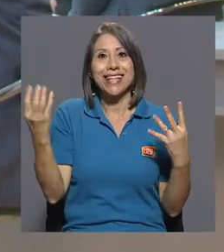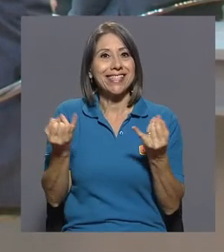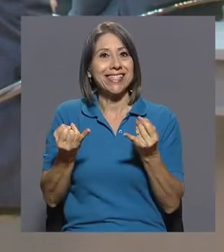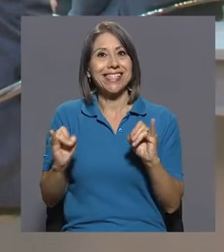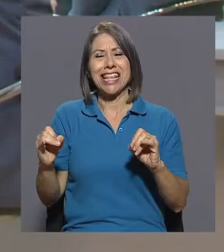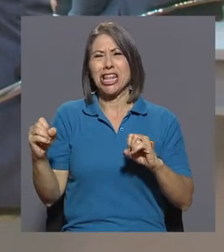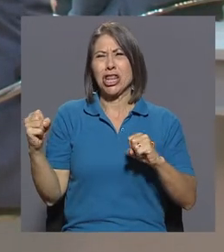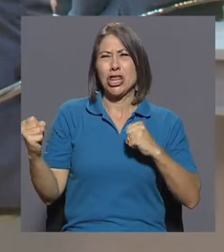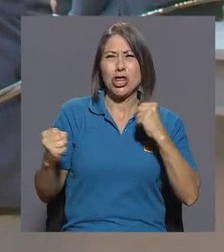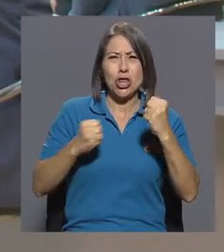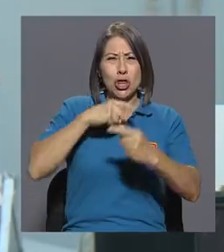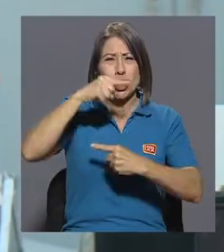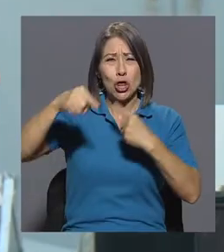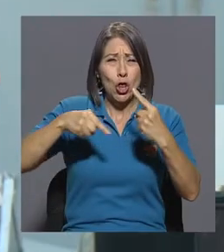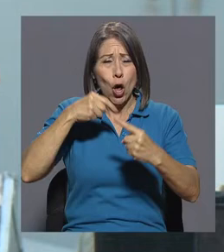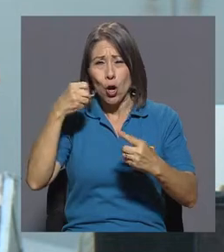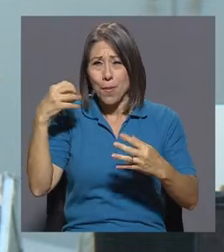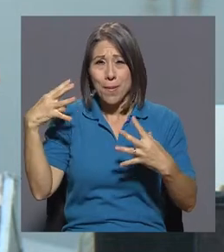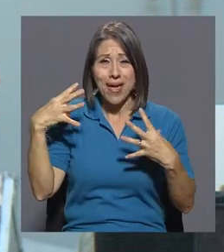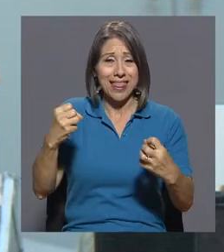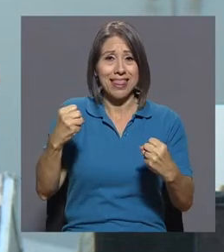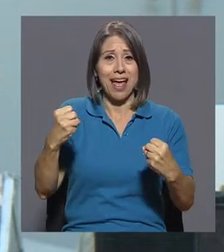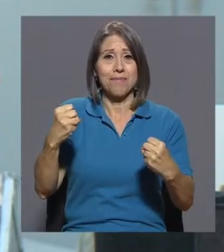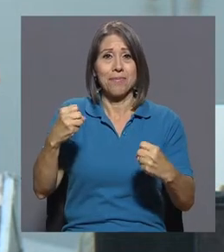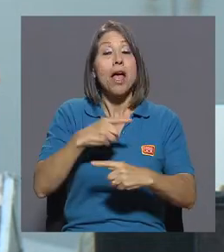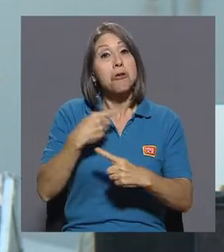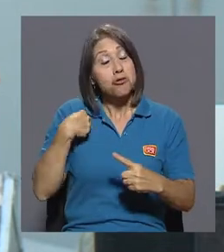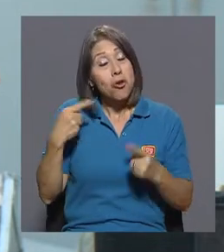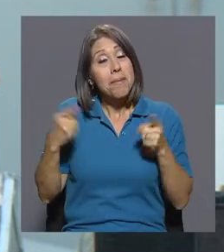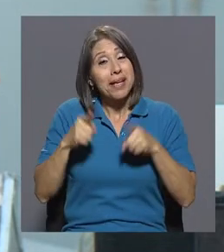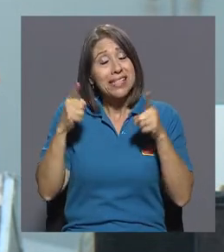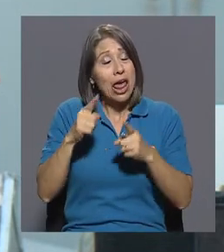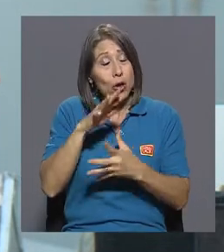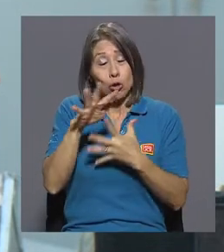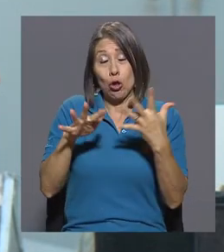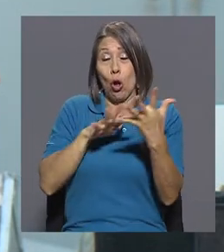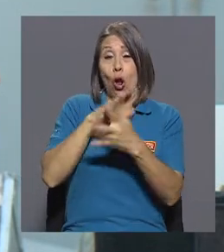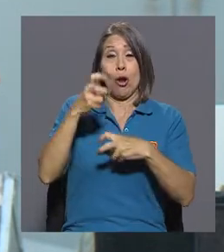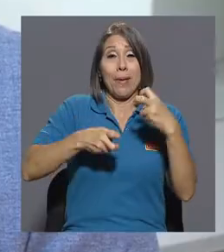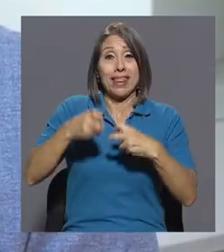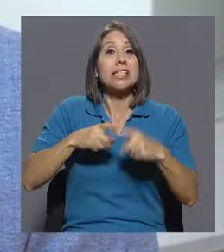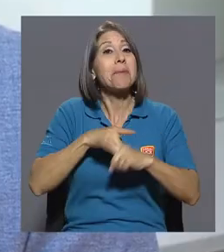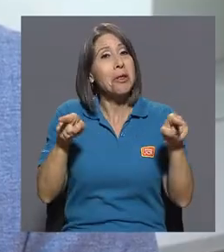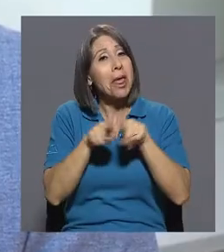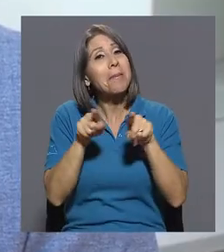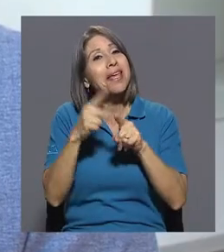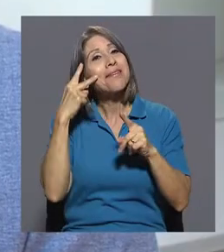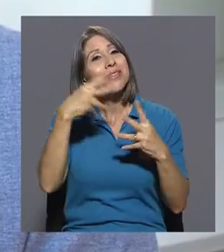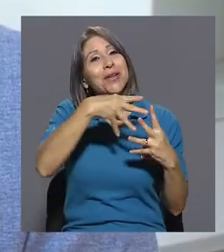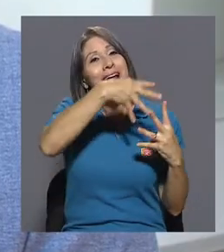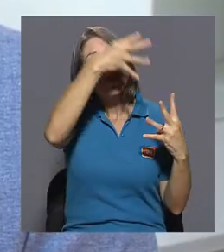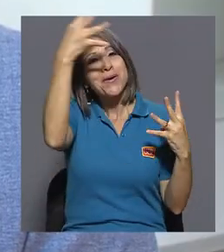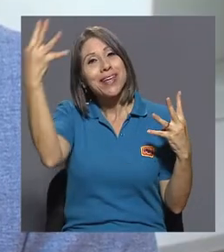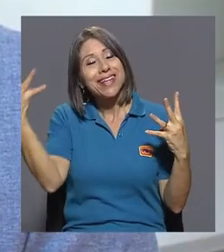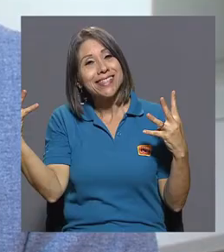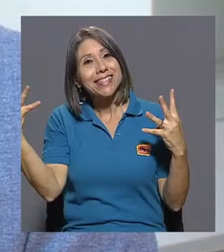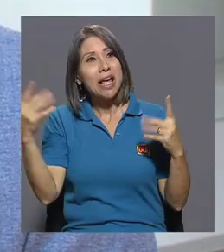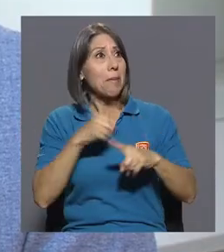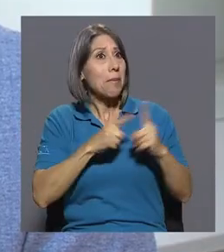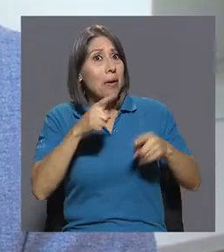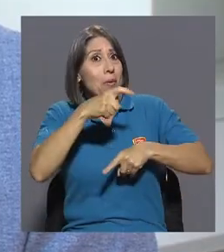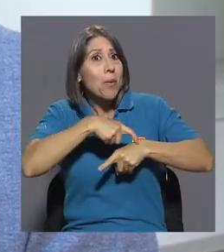pero también he visto el arcoíris. Entonces creo que es parte de la vida. Pero no llega un momento que uno no quiere más